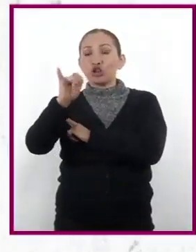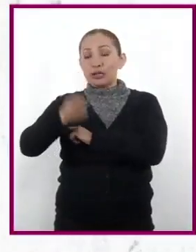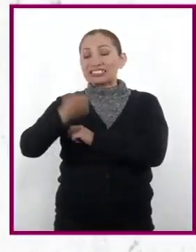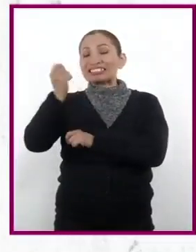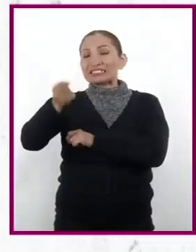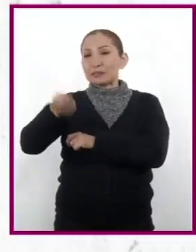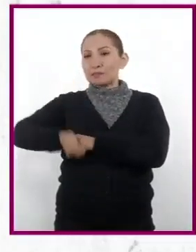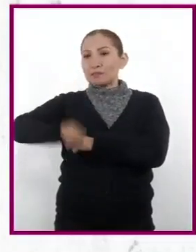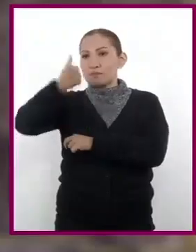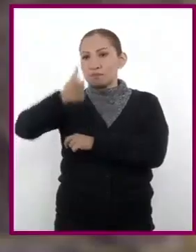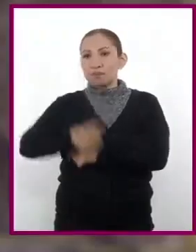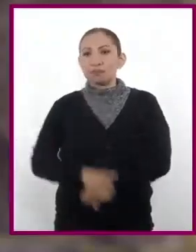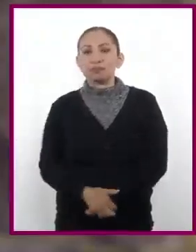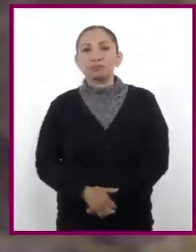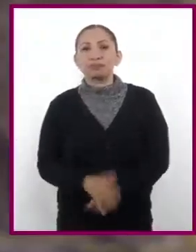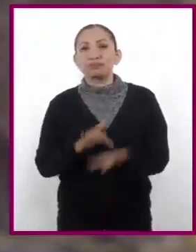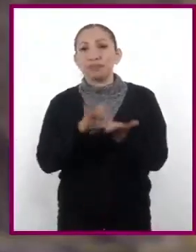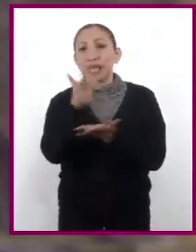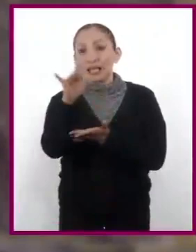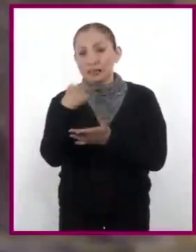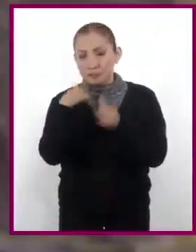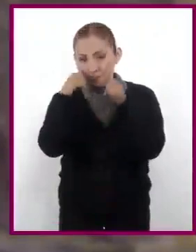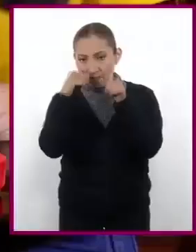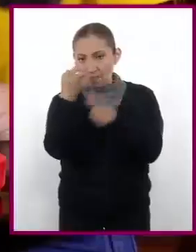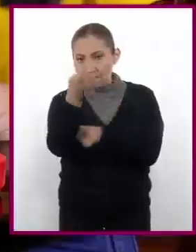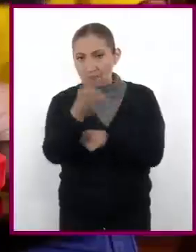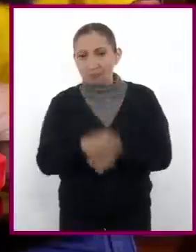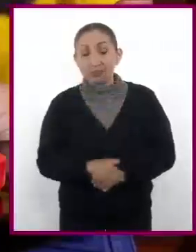primero. Gracias, lo tendré en